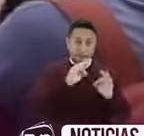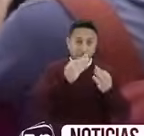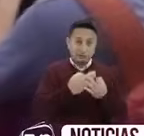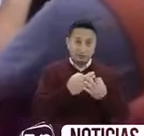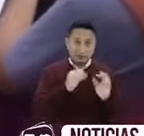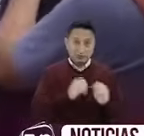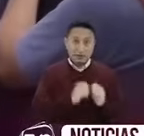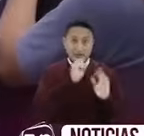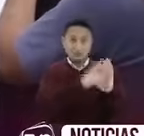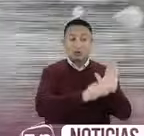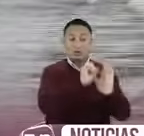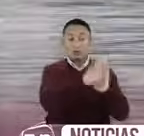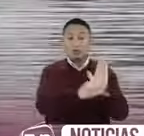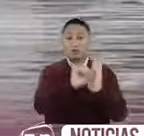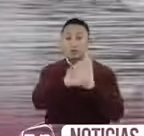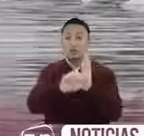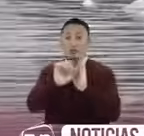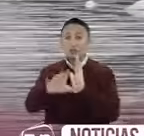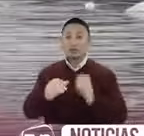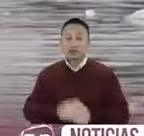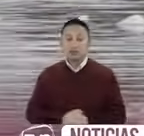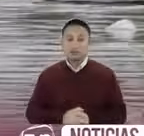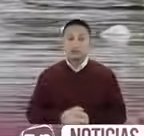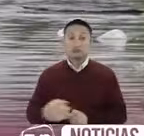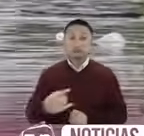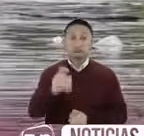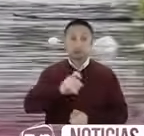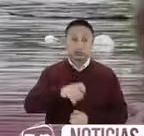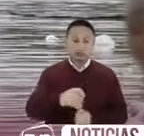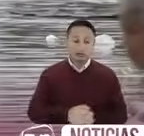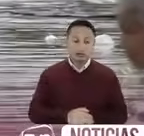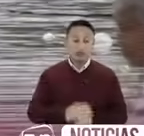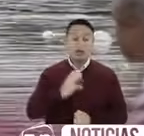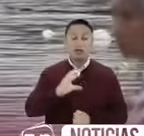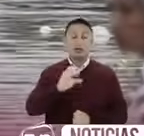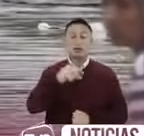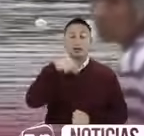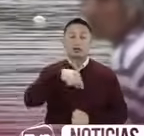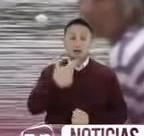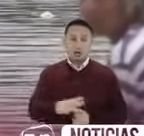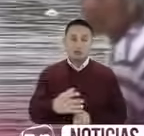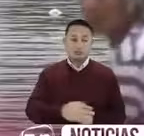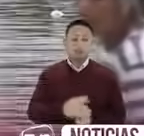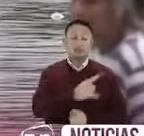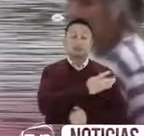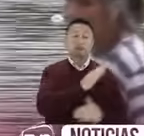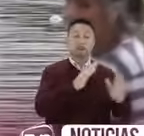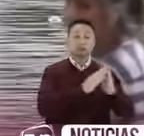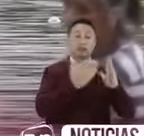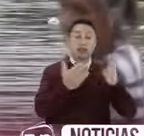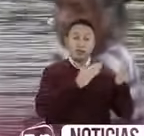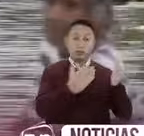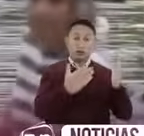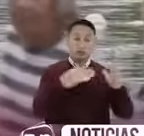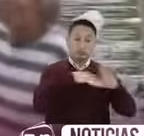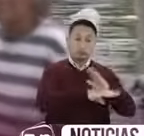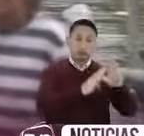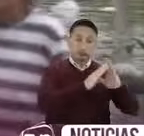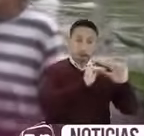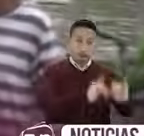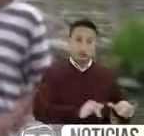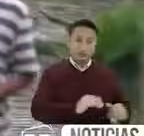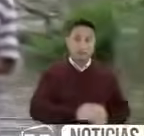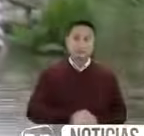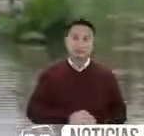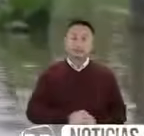del cantón. En caso de ser necesario, el COE tiene habilitado el albergue en el colegio 17 de septiembre. En Milagro,